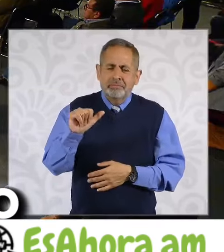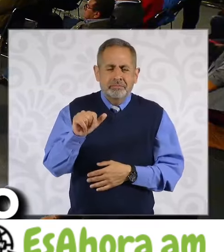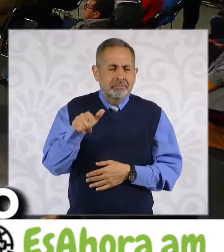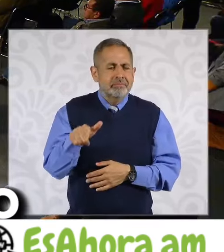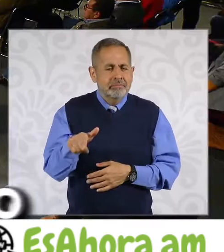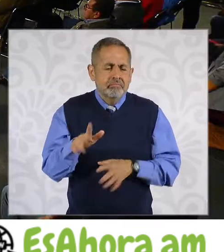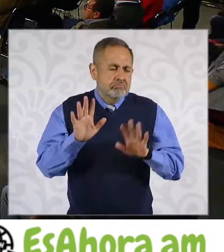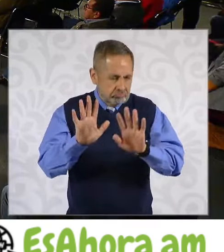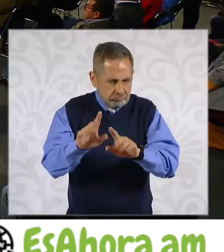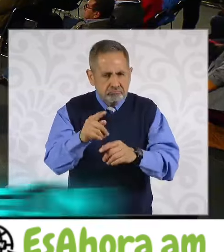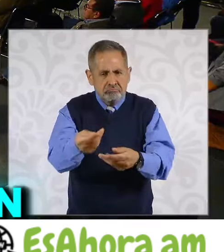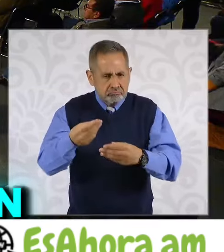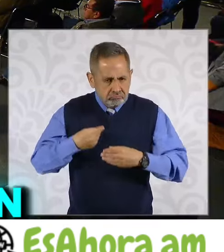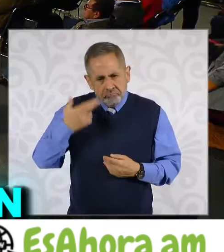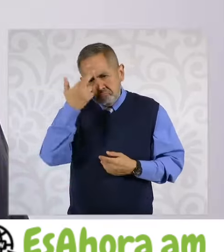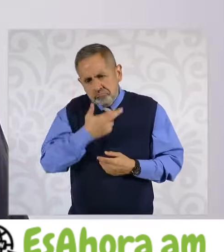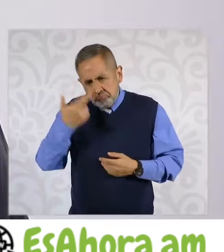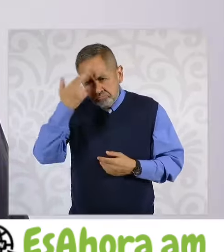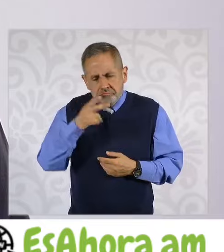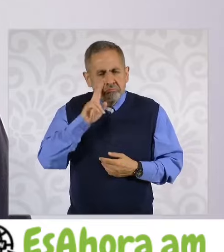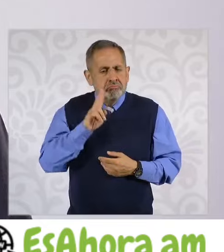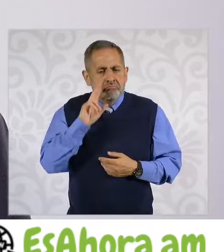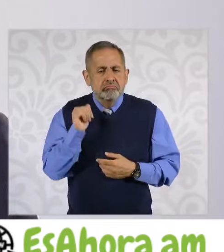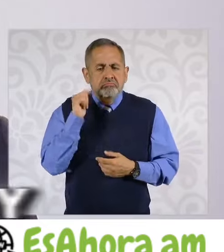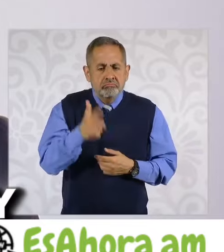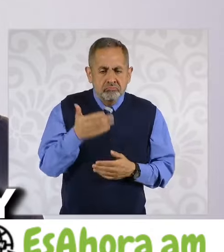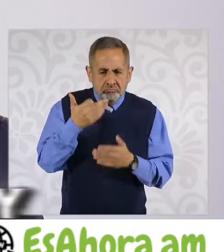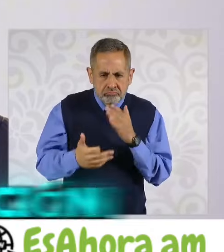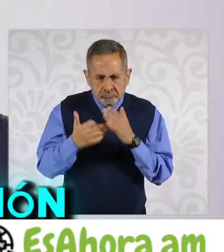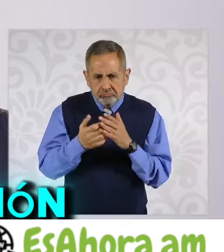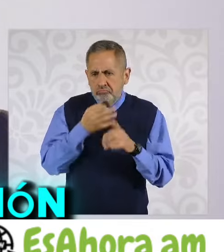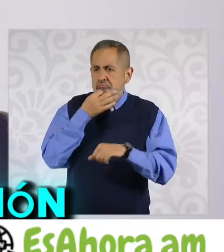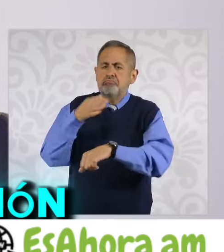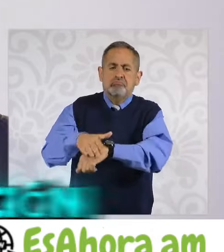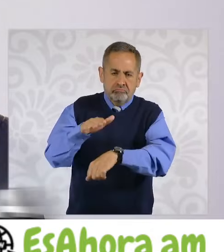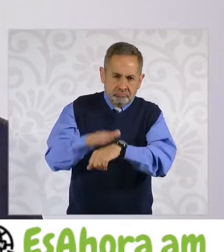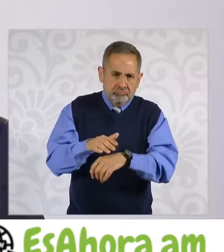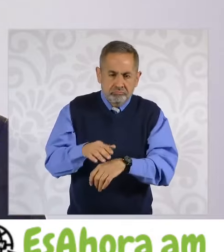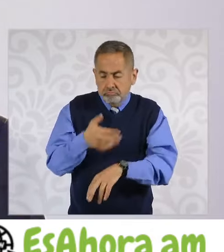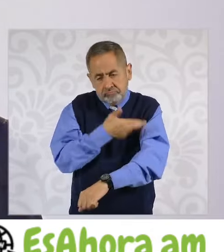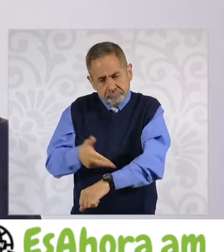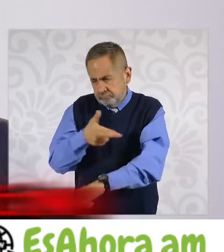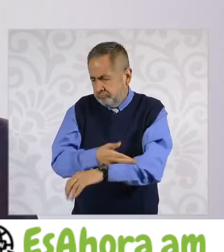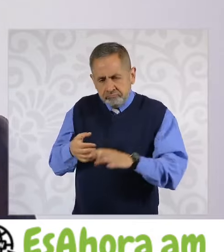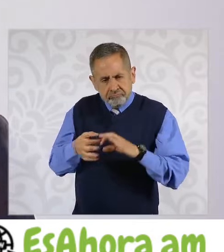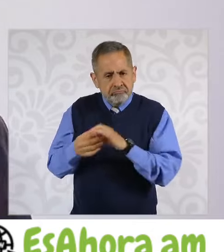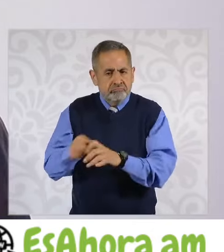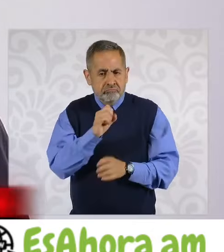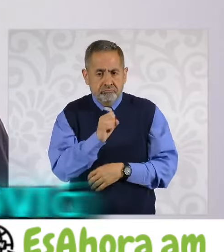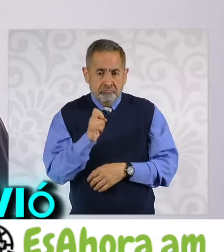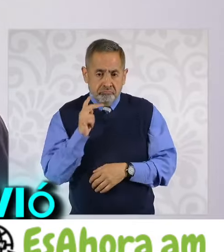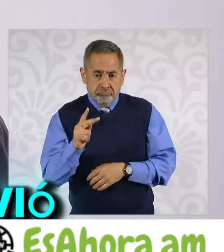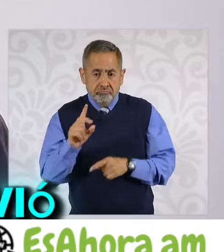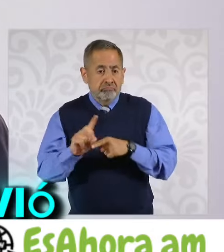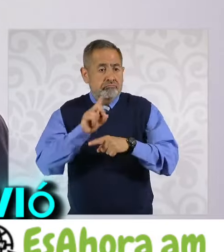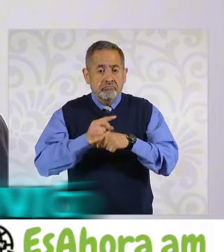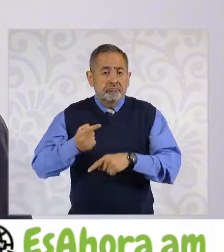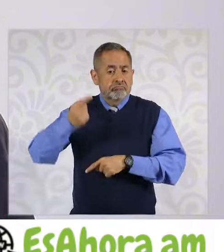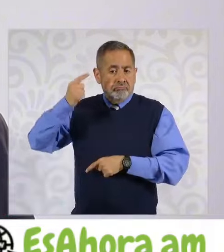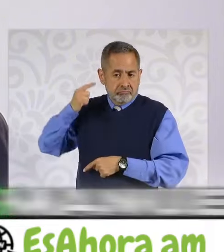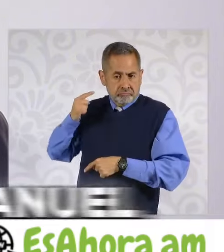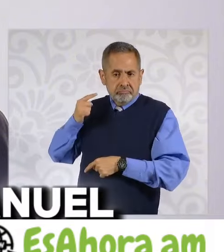pero vamos a revisarlo para ver si todavía hay algún rezago, pero sí te adelanto que hay una gran cooperación desde la administración pasada